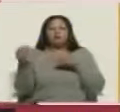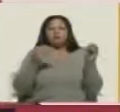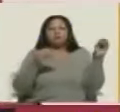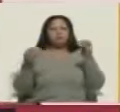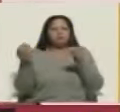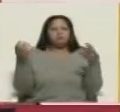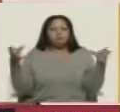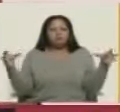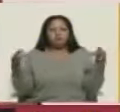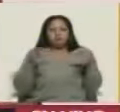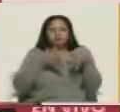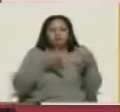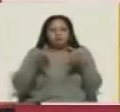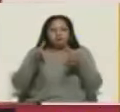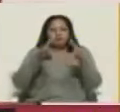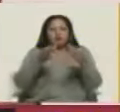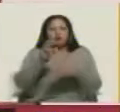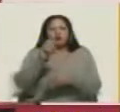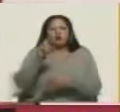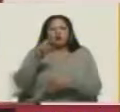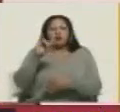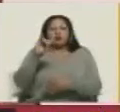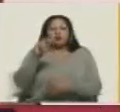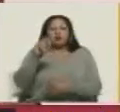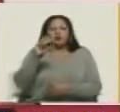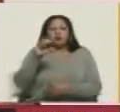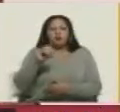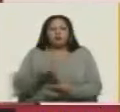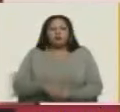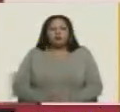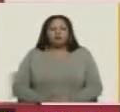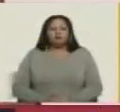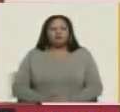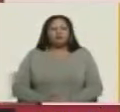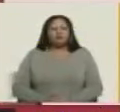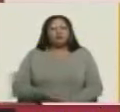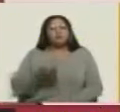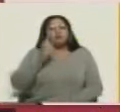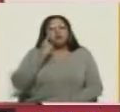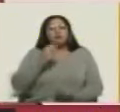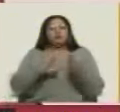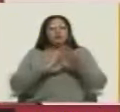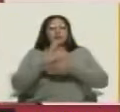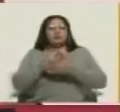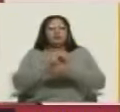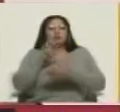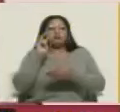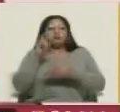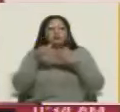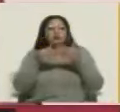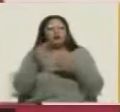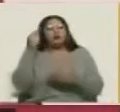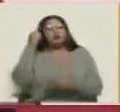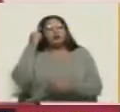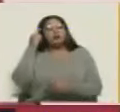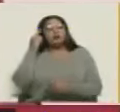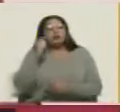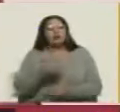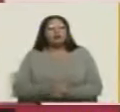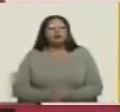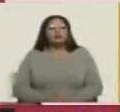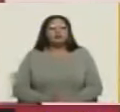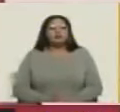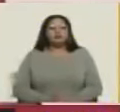afluentes al Orinoco. Mire, entonces la tarea fundamental que tenemos es que el día... bueno,